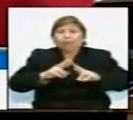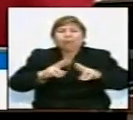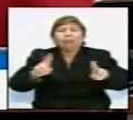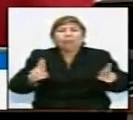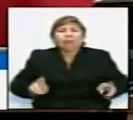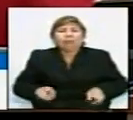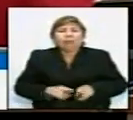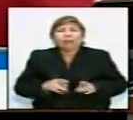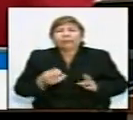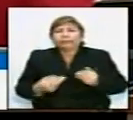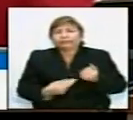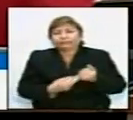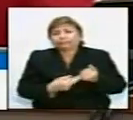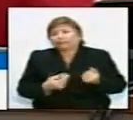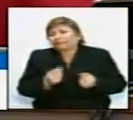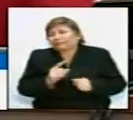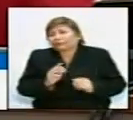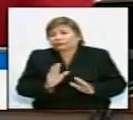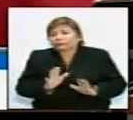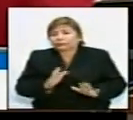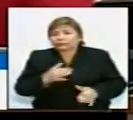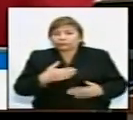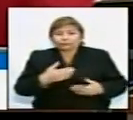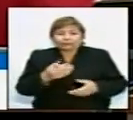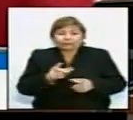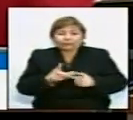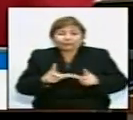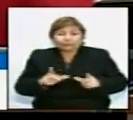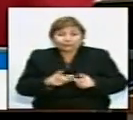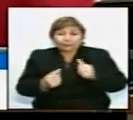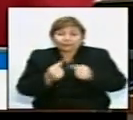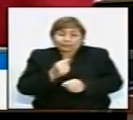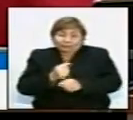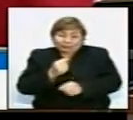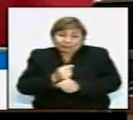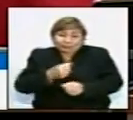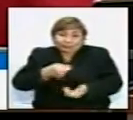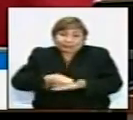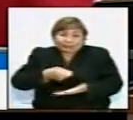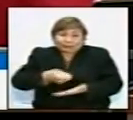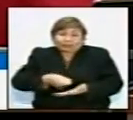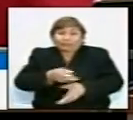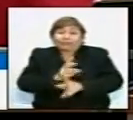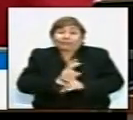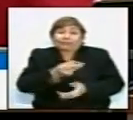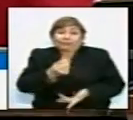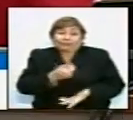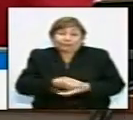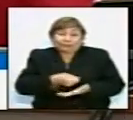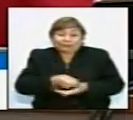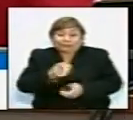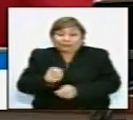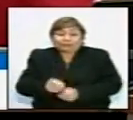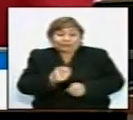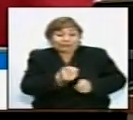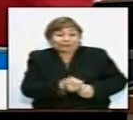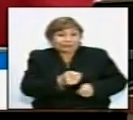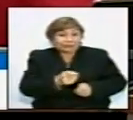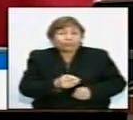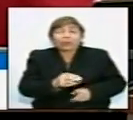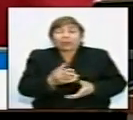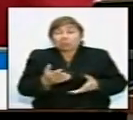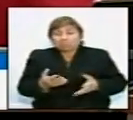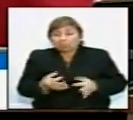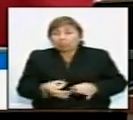líneas generales hay un lineamiento en el que estamos trabajando para el tema de financiamiento y seguro agrario, y ahí quizás la mención